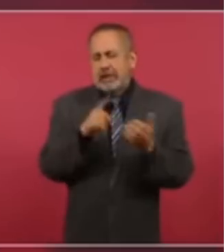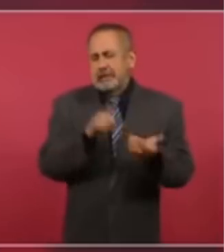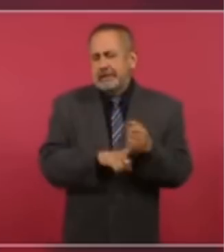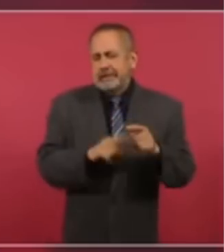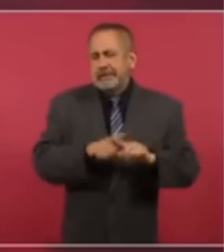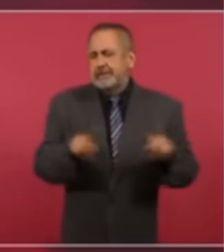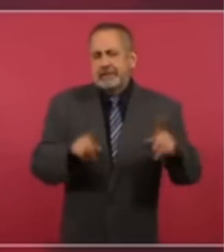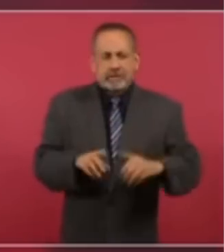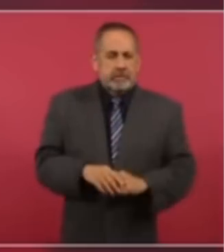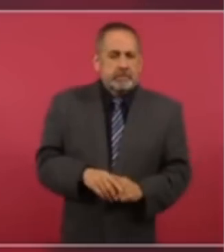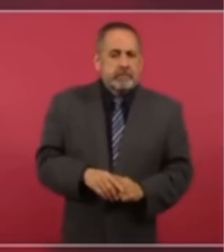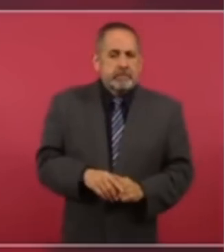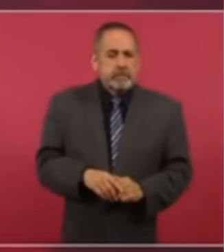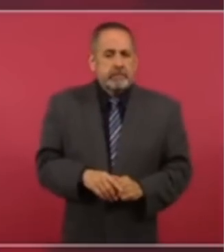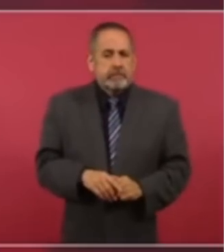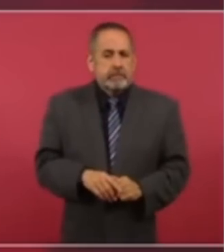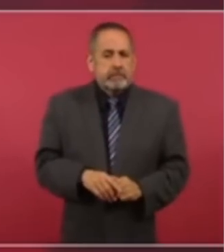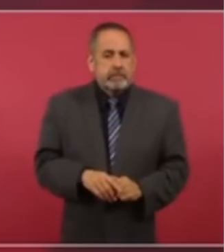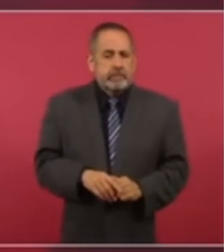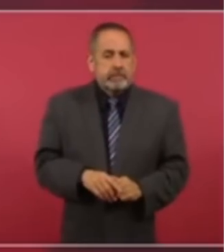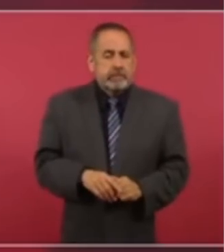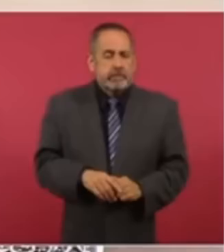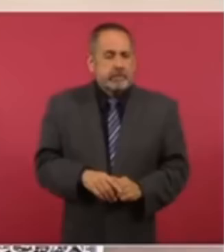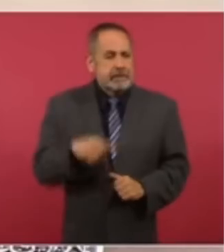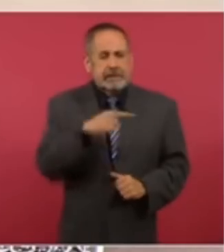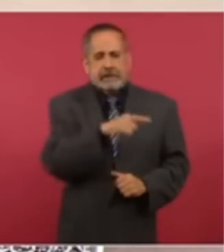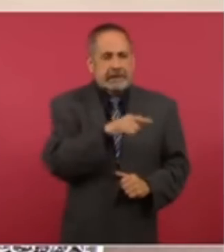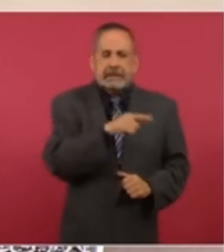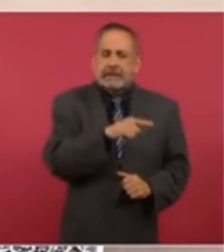implicaciones, ¿no? Él es el querer